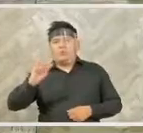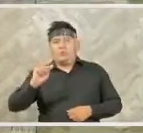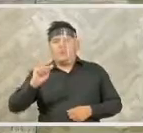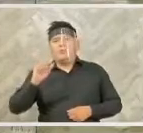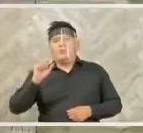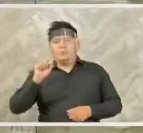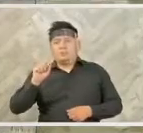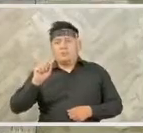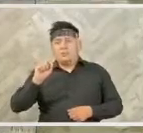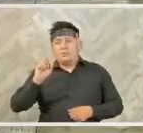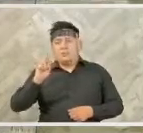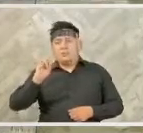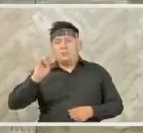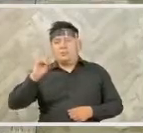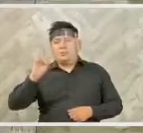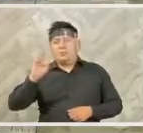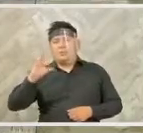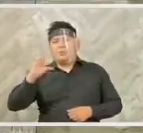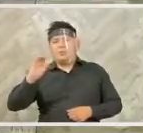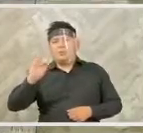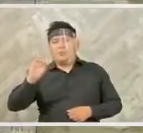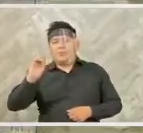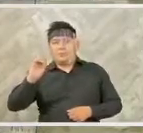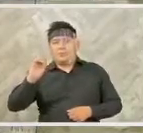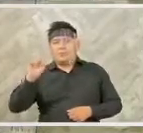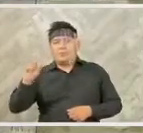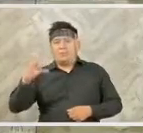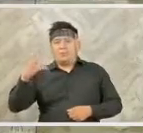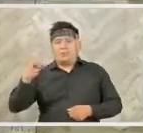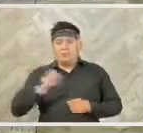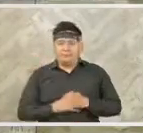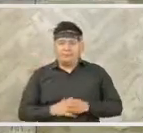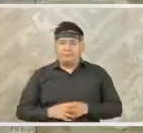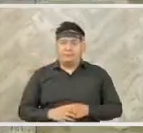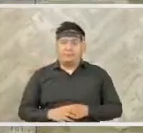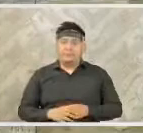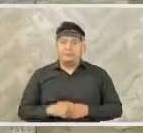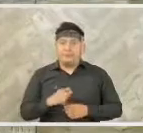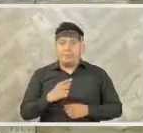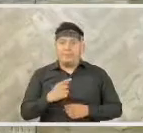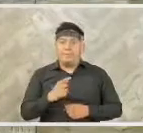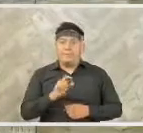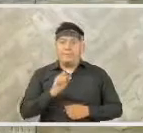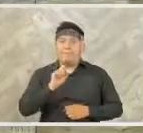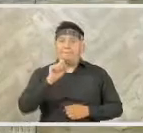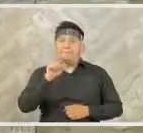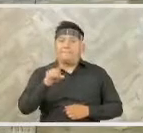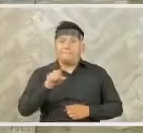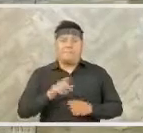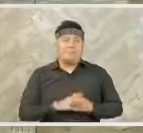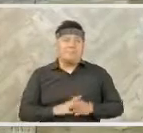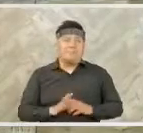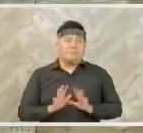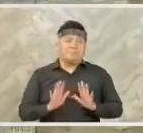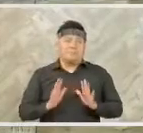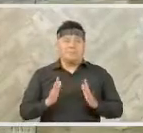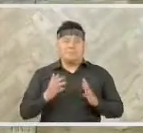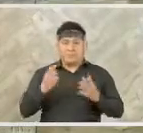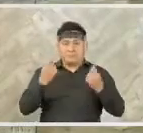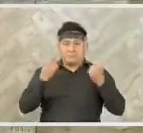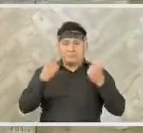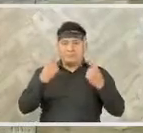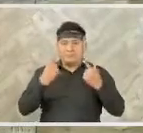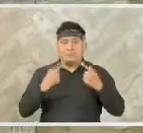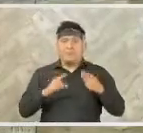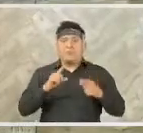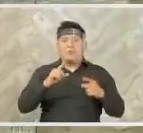www.cucutarindecuentas.co para más información. La siguiente pregunta, voy a tratar de leerla correctamente, espero Gonzalo me entiendas.